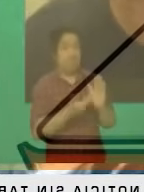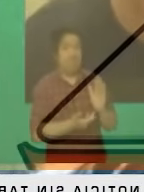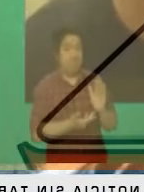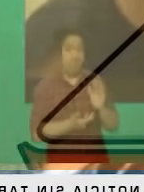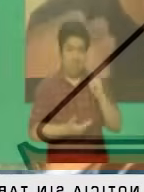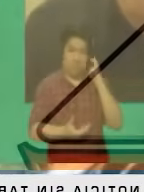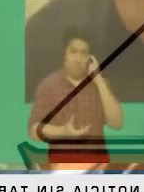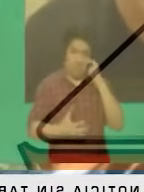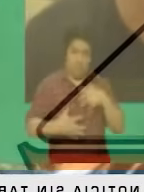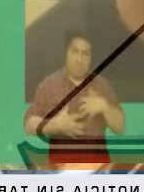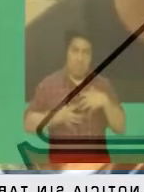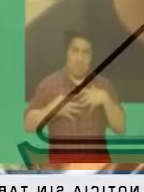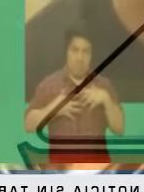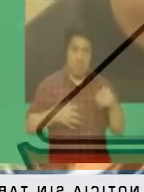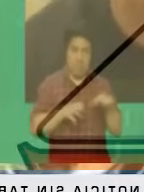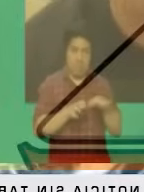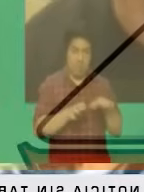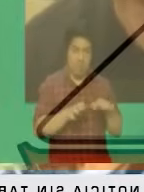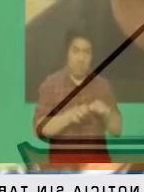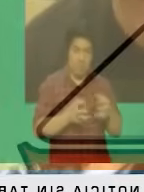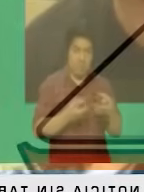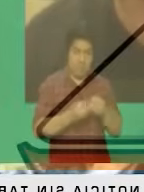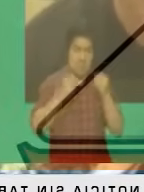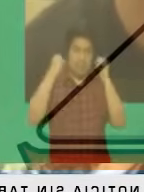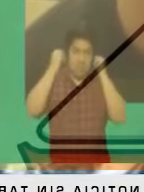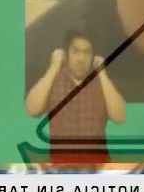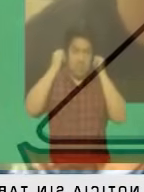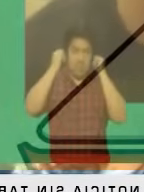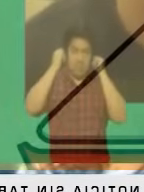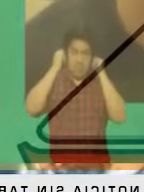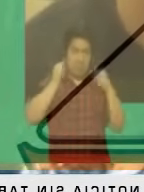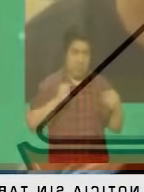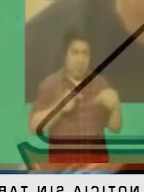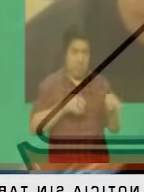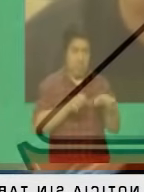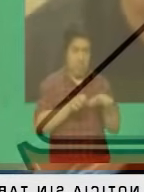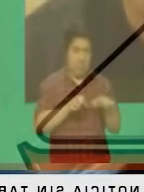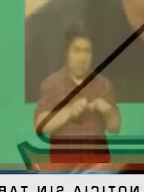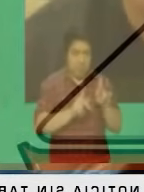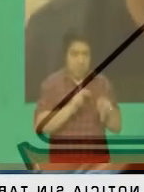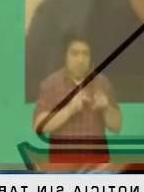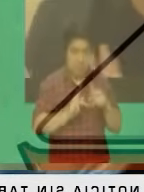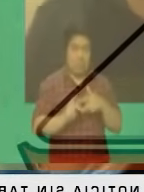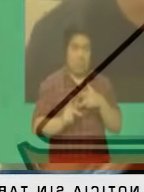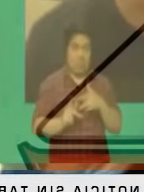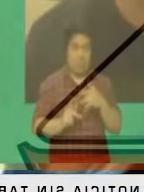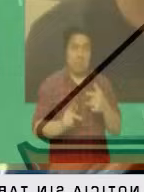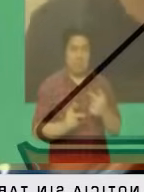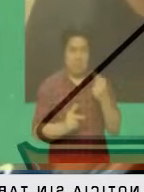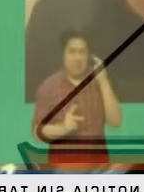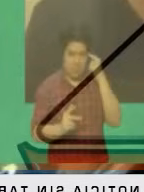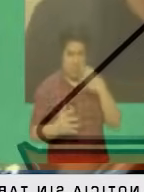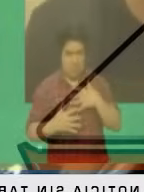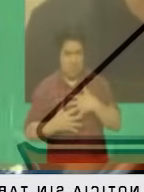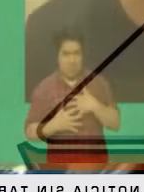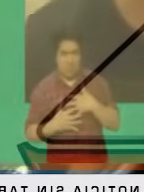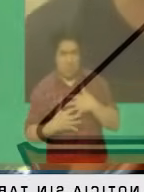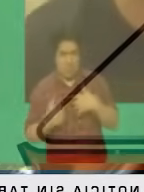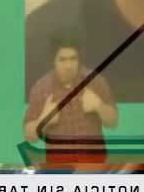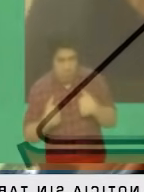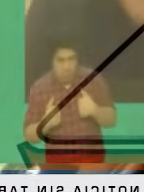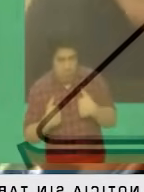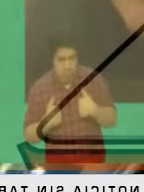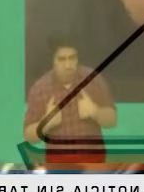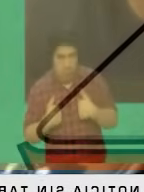muy enojados. Yo hablé con el equipo porque lo quise confirmar el equipo de Xochitl ayer. Y la verdad es que me sorprende que sean más enojados conmigo por revelar esto. Porque yo les